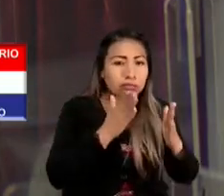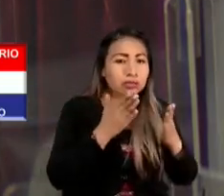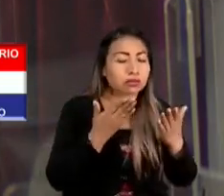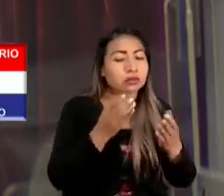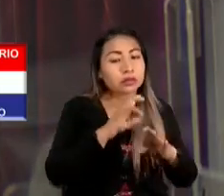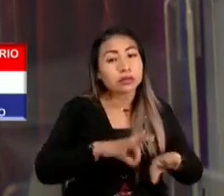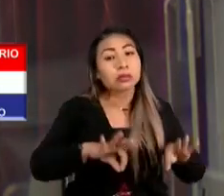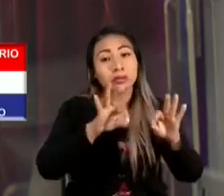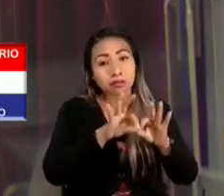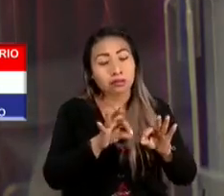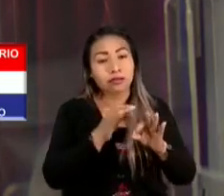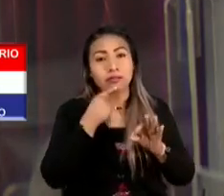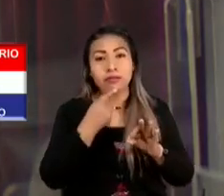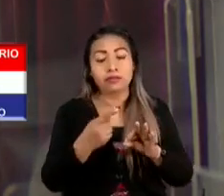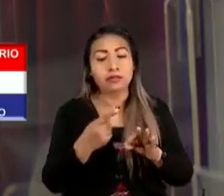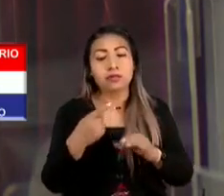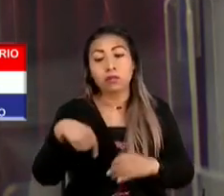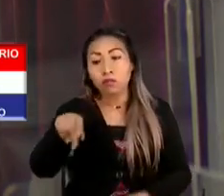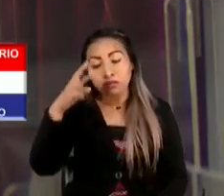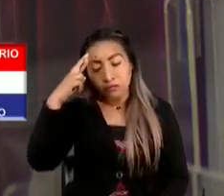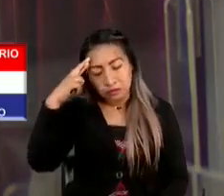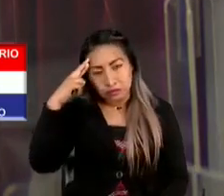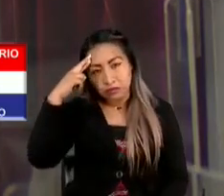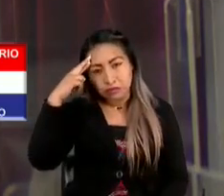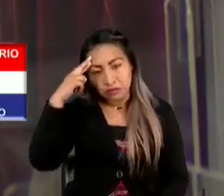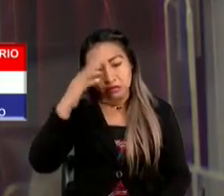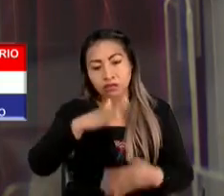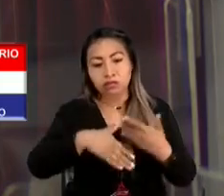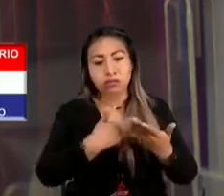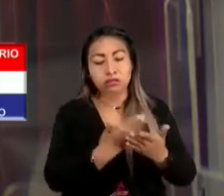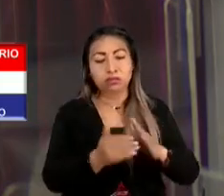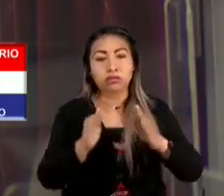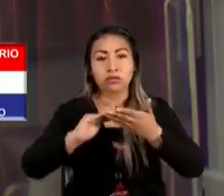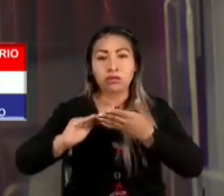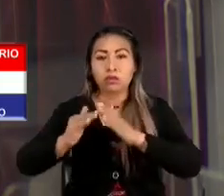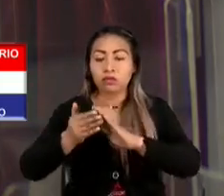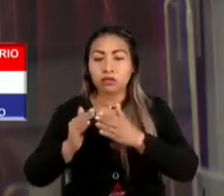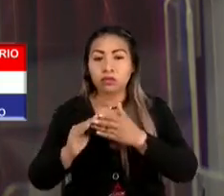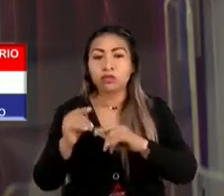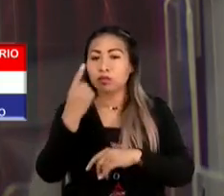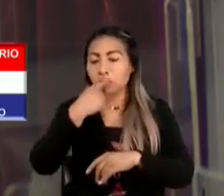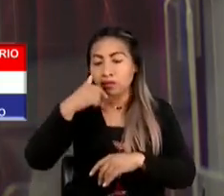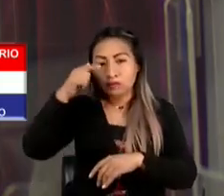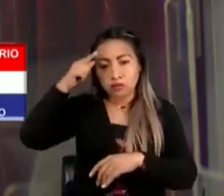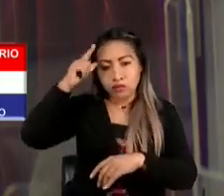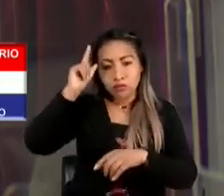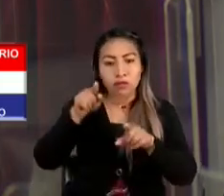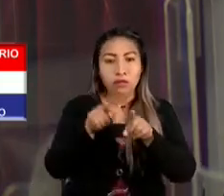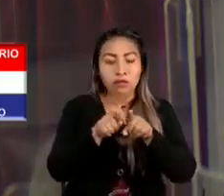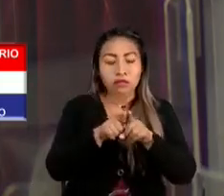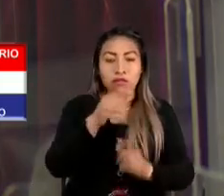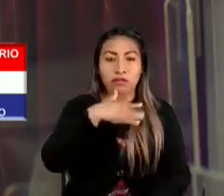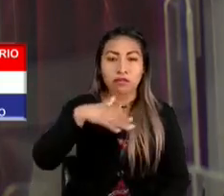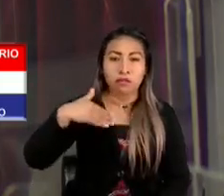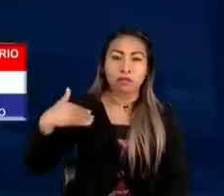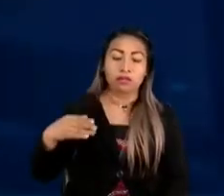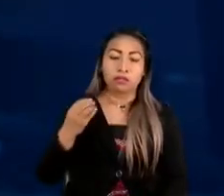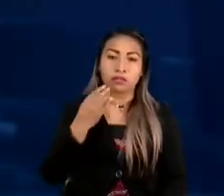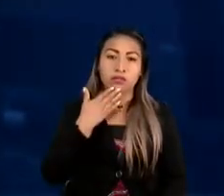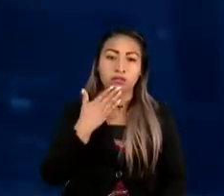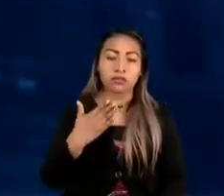lo dejo de reflexión a toda la comunidad, tanto de Bocas del Toro como de la comarca. Muchas gracias.